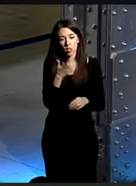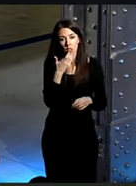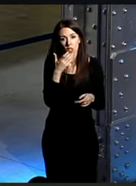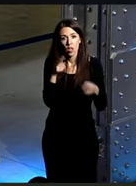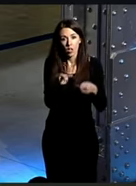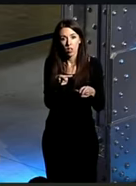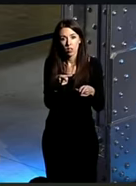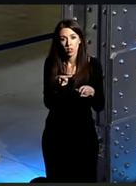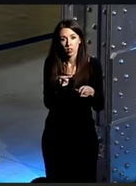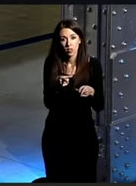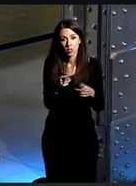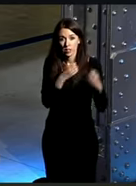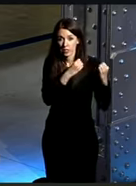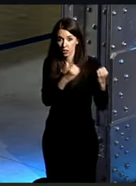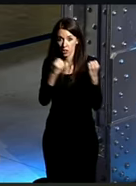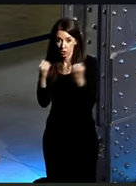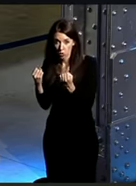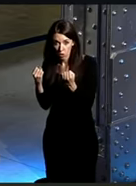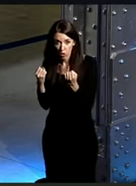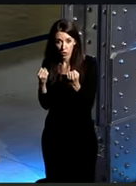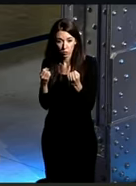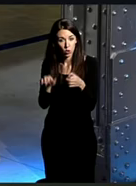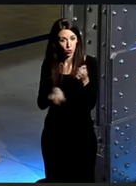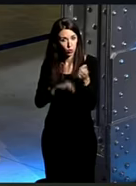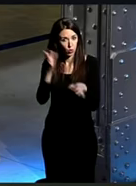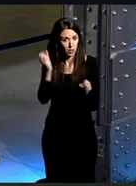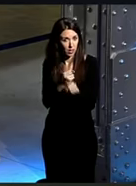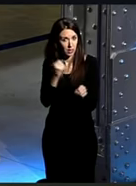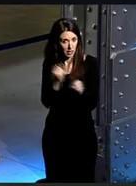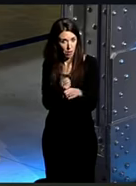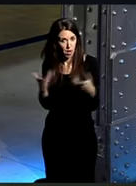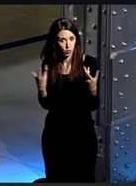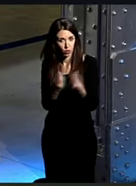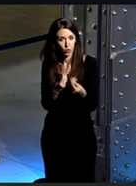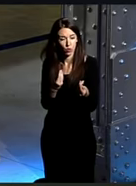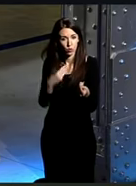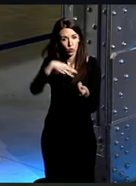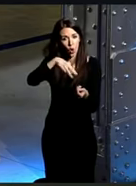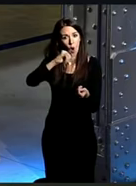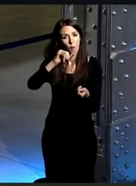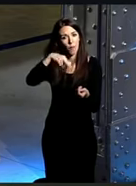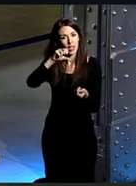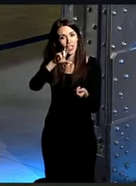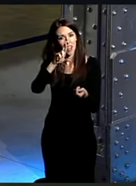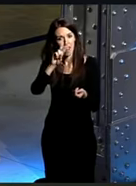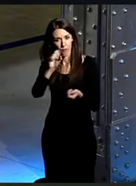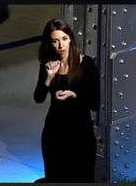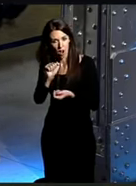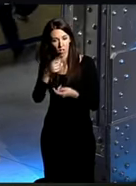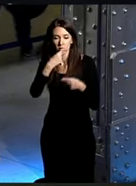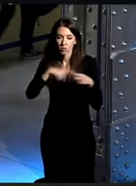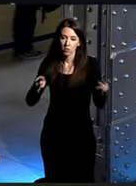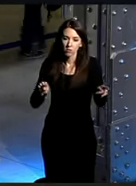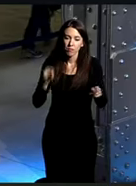caso de estas instituciones como Minerva, que tengo la suerte de estar trabajando con ellos, ¿no? Con la gente de Minerva, entonces ahí es diferente,